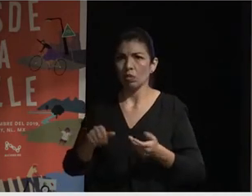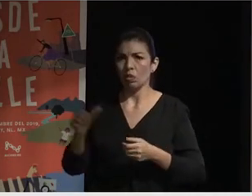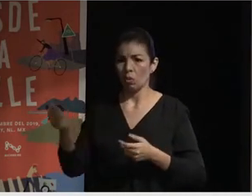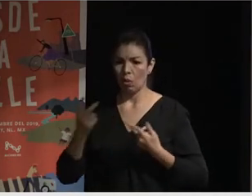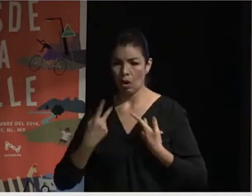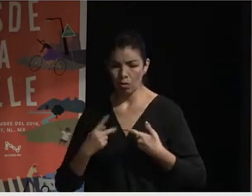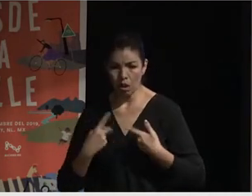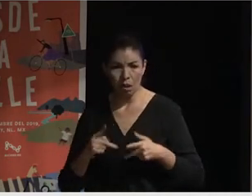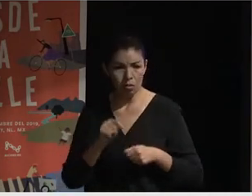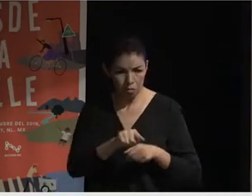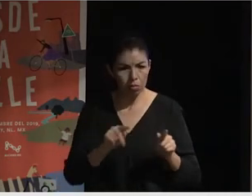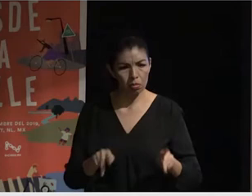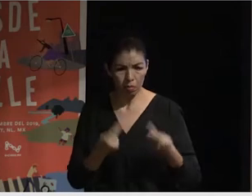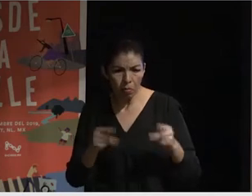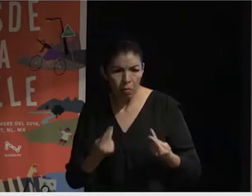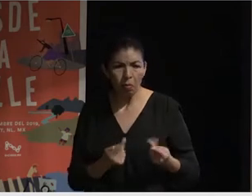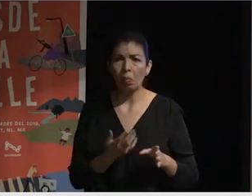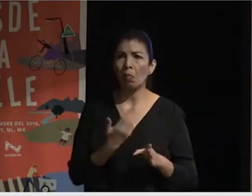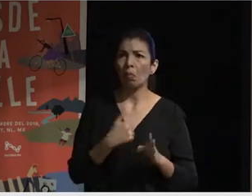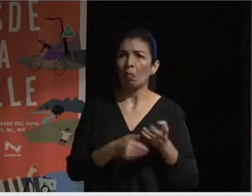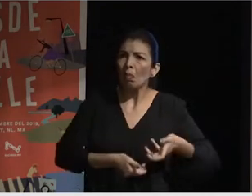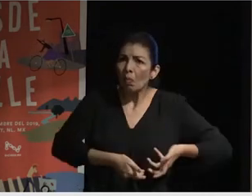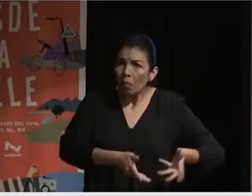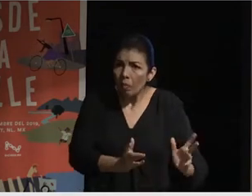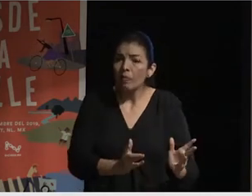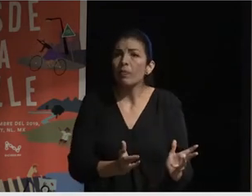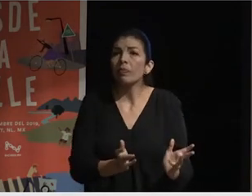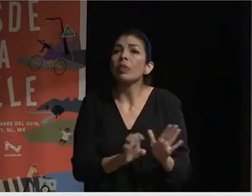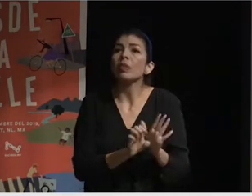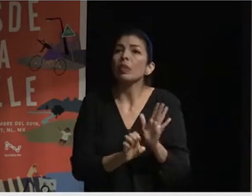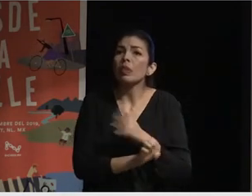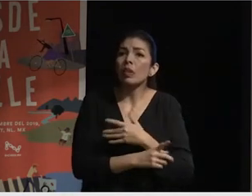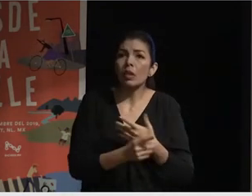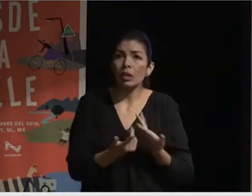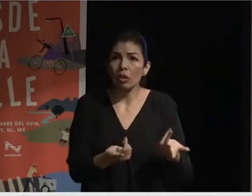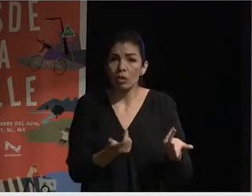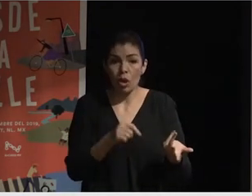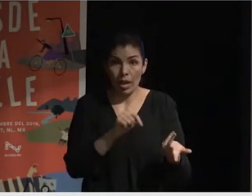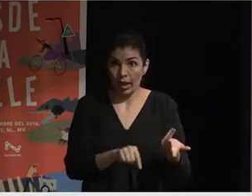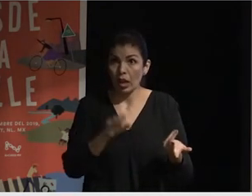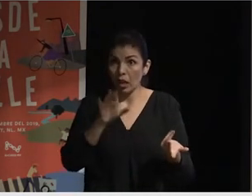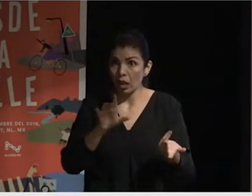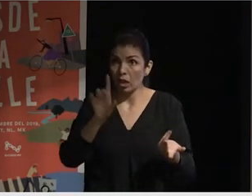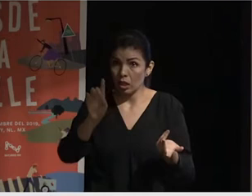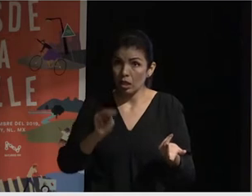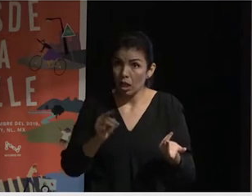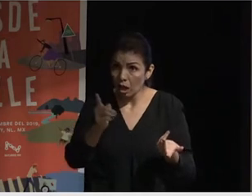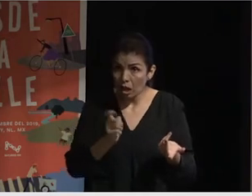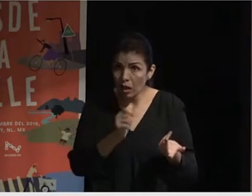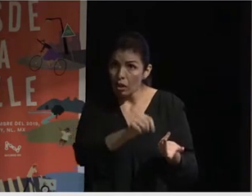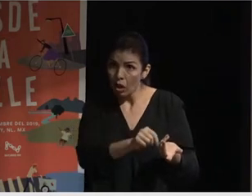del 50% de la generación de trabajo se da de manera informal, ¿no? Yo les llamo economías